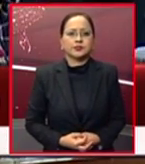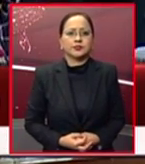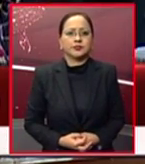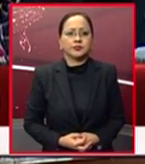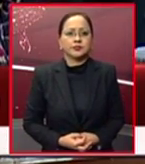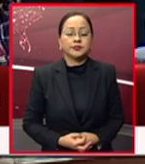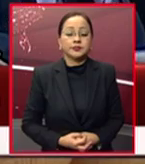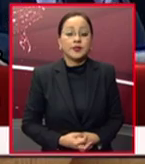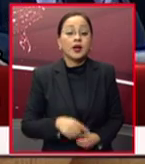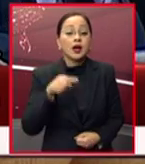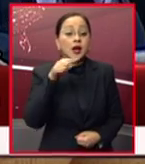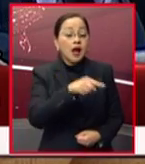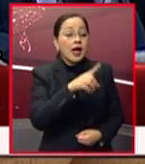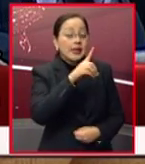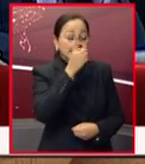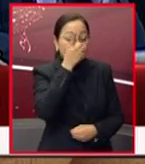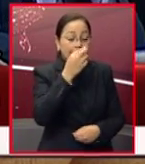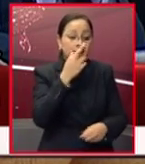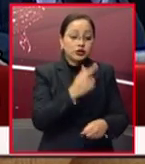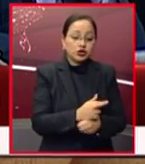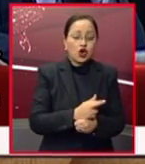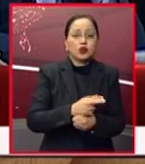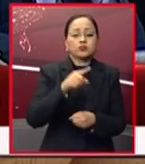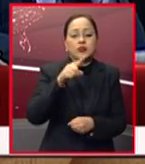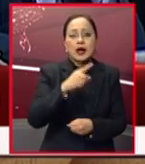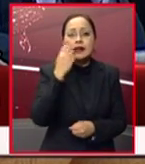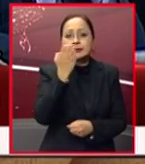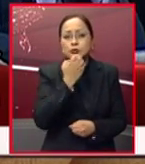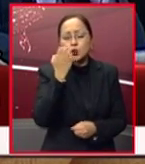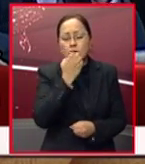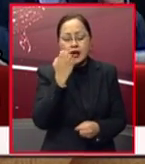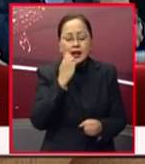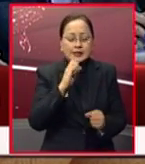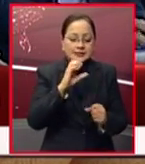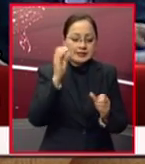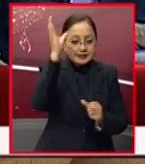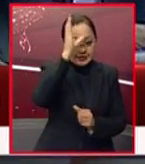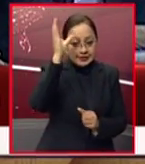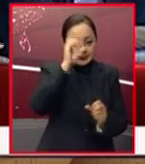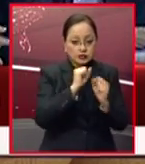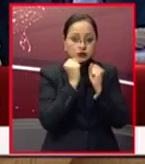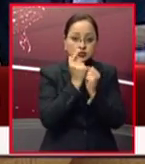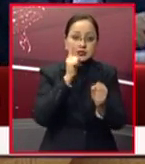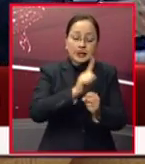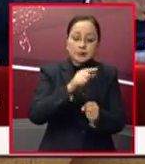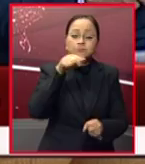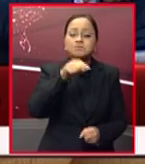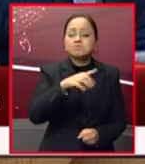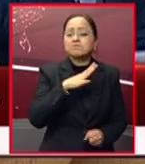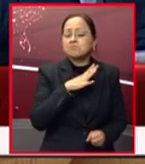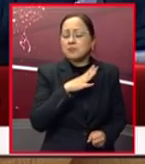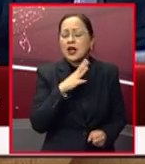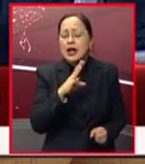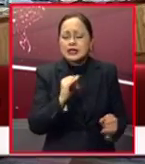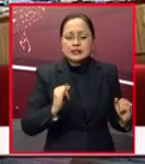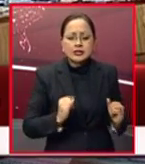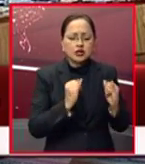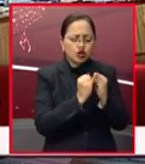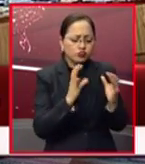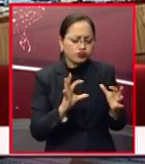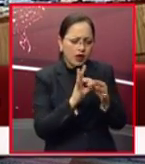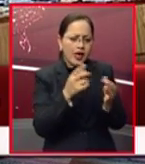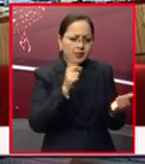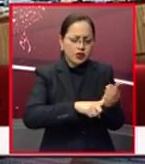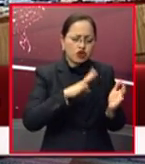En su oportunidad, el director de la Facultad Latinoamericana de Ciencias Sociales destacó que la Constitución es democrática, aunque reconoció que